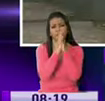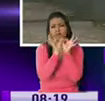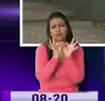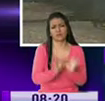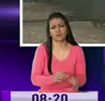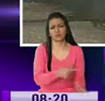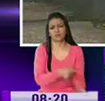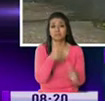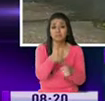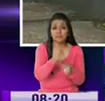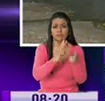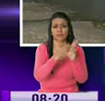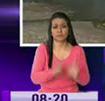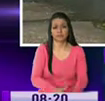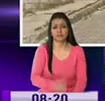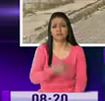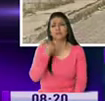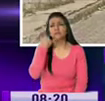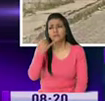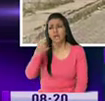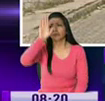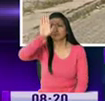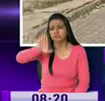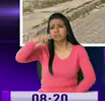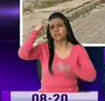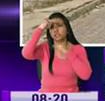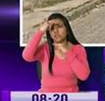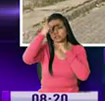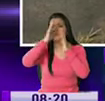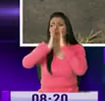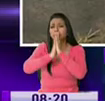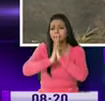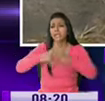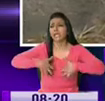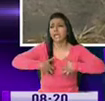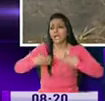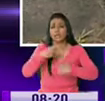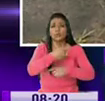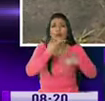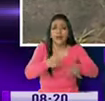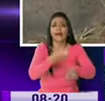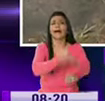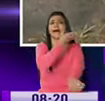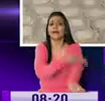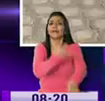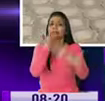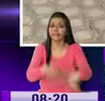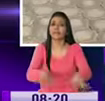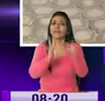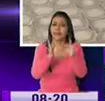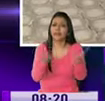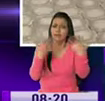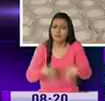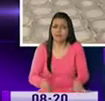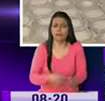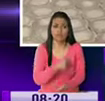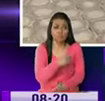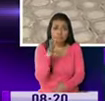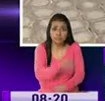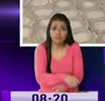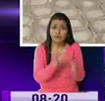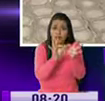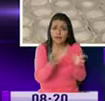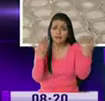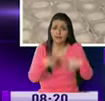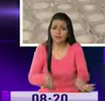acudir los vecinos a este, al primer noticiero de la comunidad, para hacer evidente algo que ustedes ya debían haberlo detectado. Y si lo han detectado, pues arréglenlo,